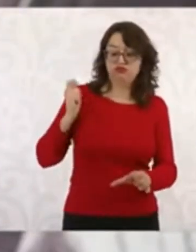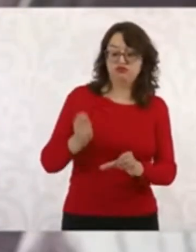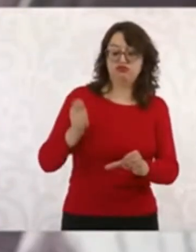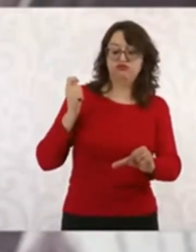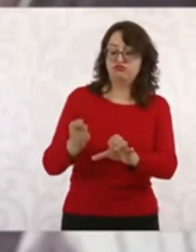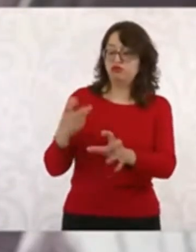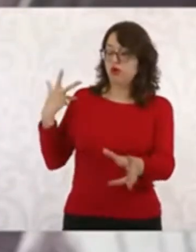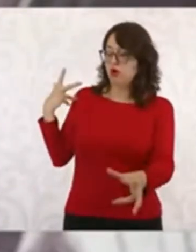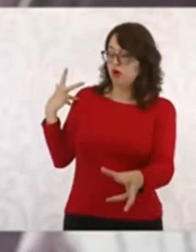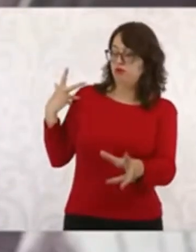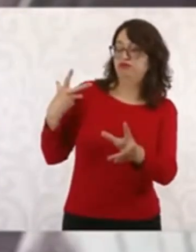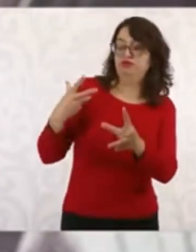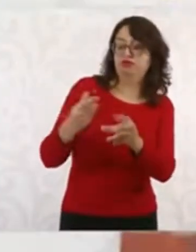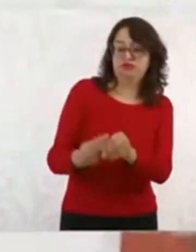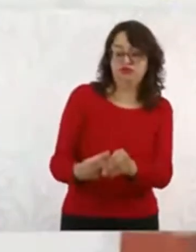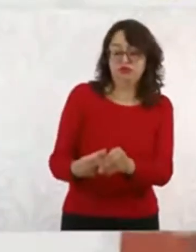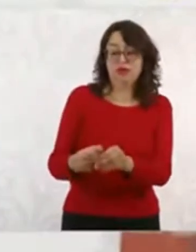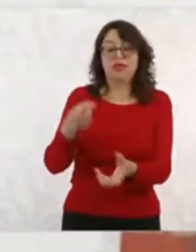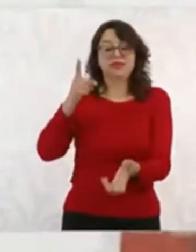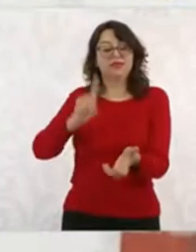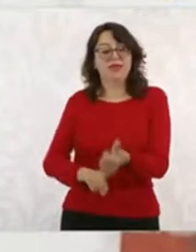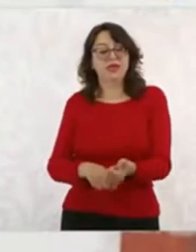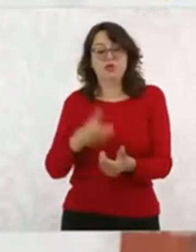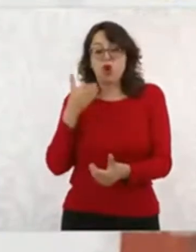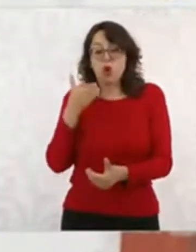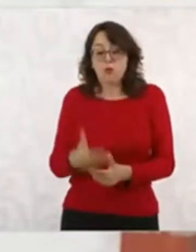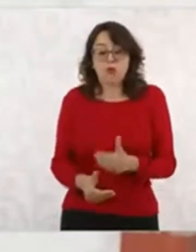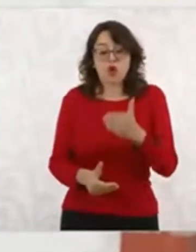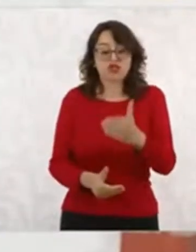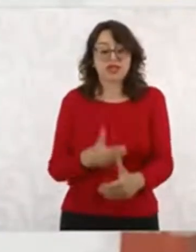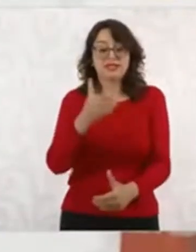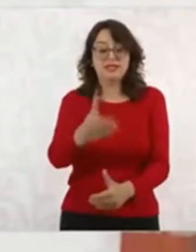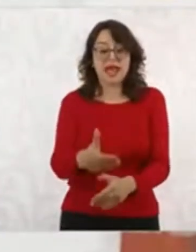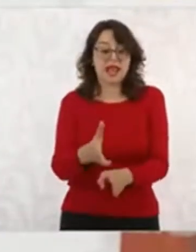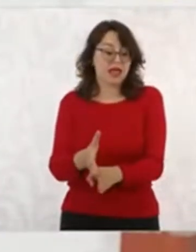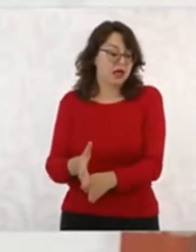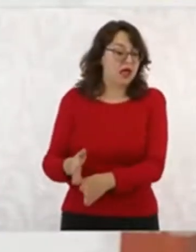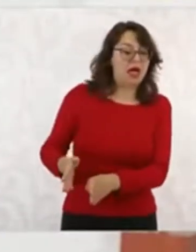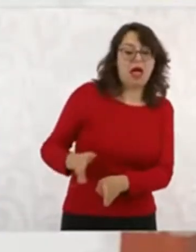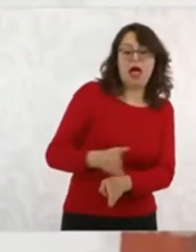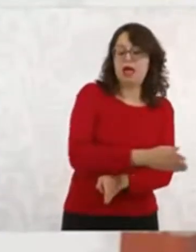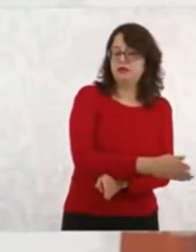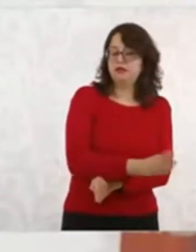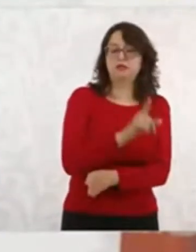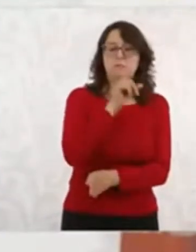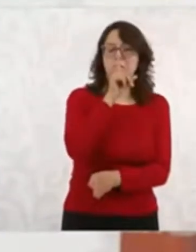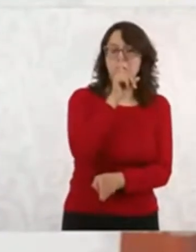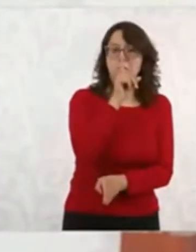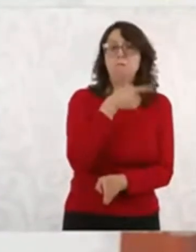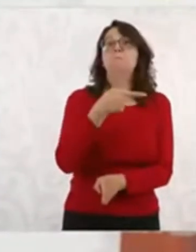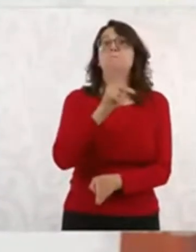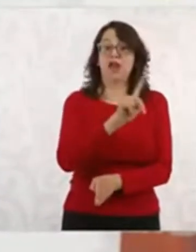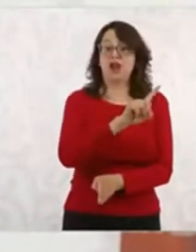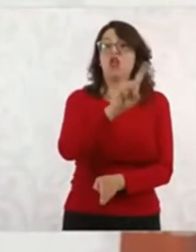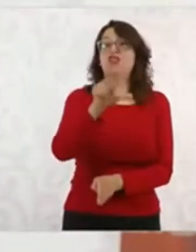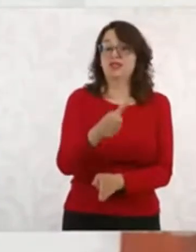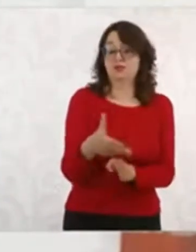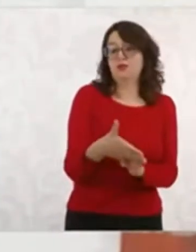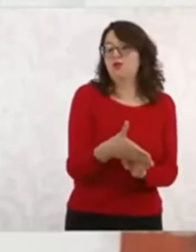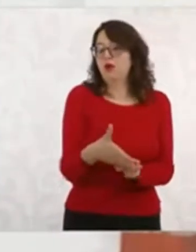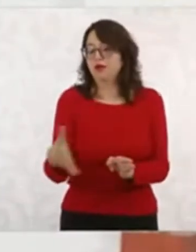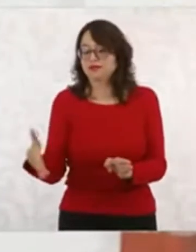las actuaciones procesales posteriores a la entrada en vigor de este decreto de reformas